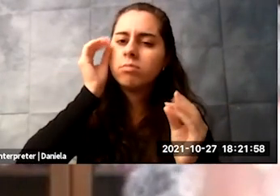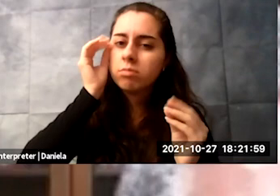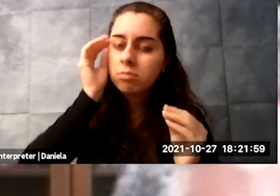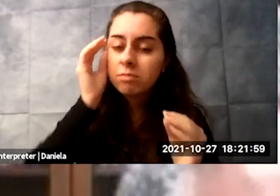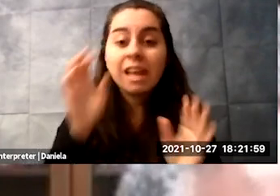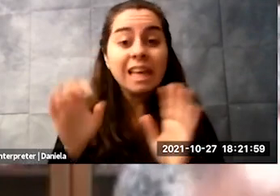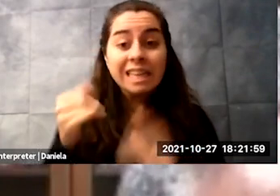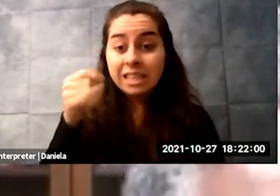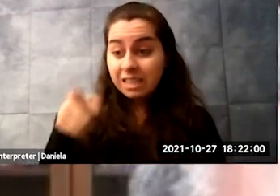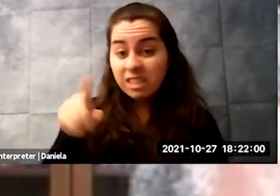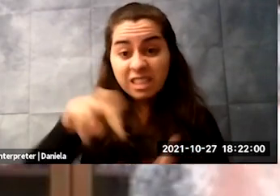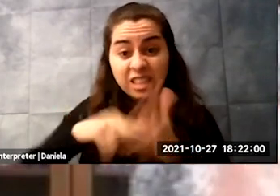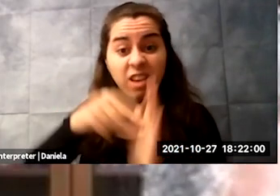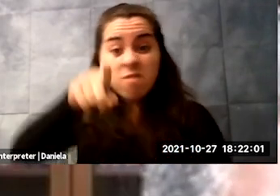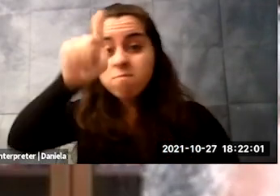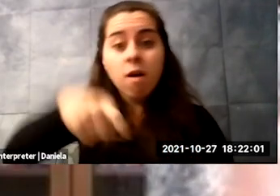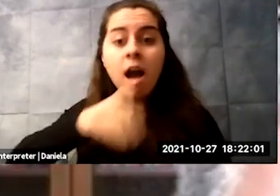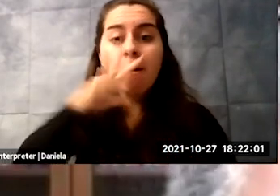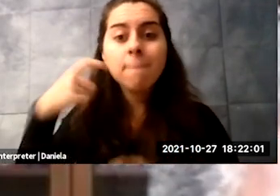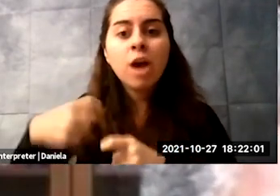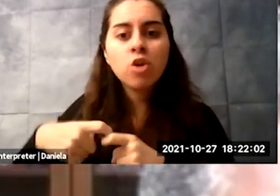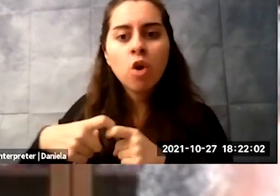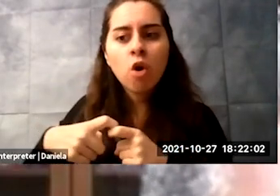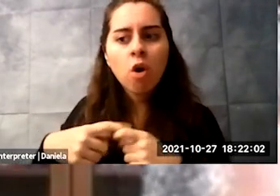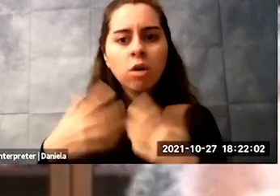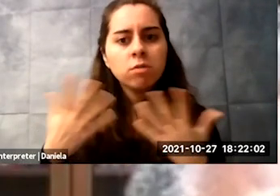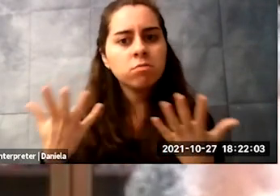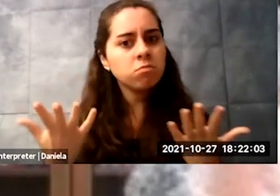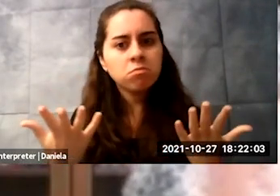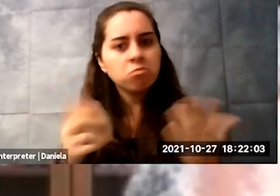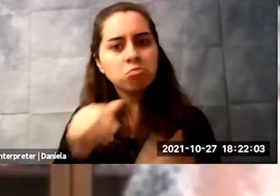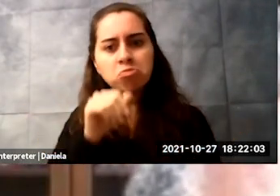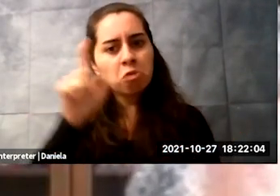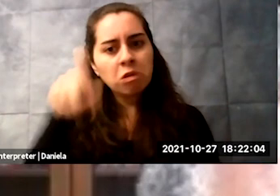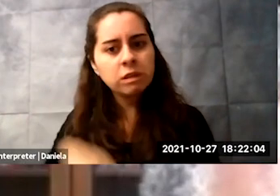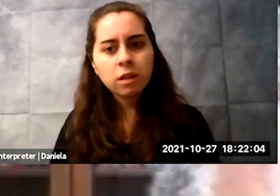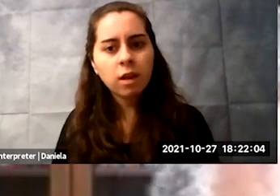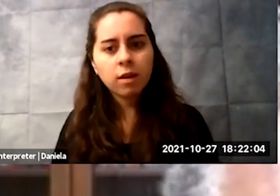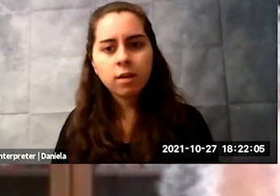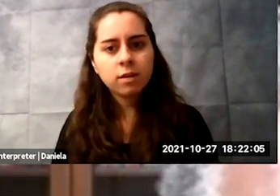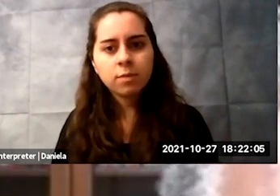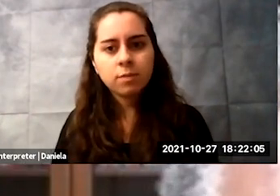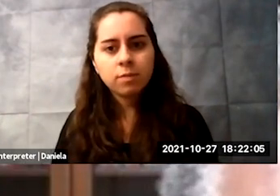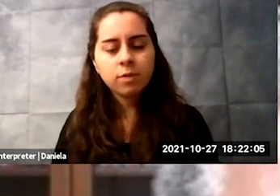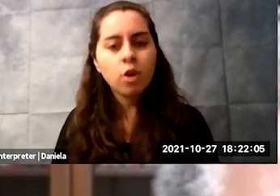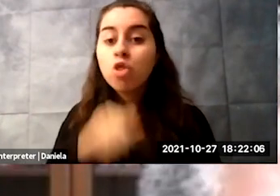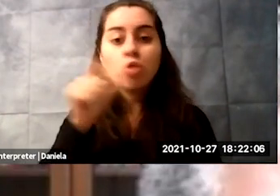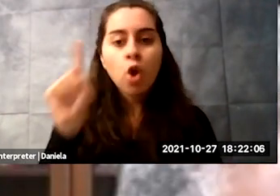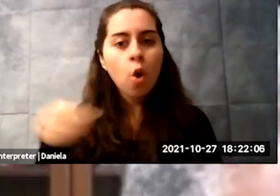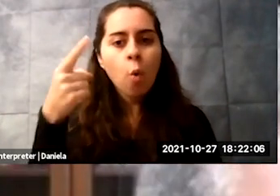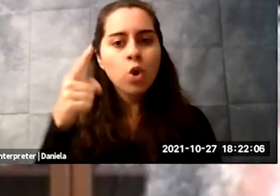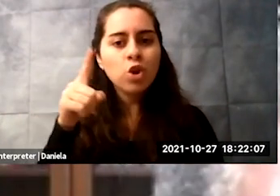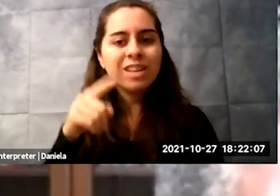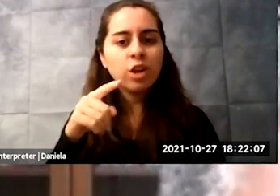español nada más para poder ser puertorriqueño o puertorriqueña, que no tiene, que es más una cuestión de la identidad, no del